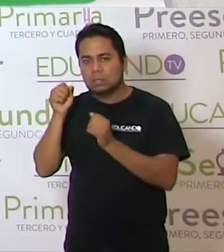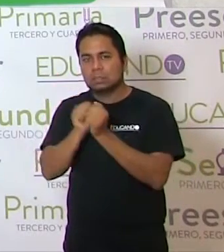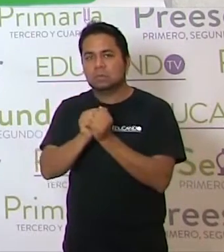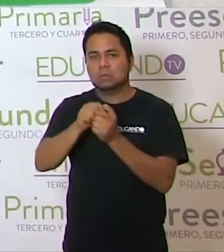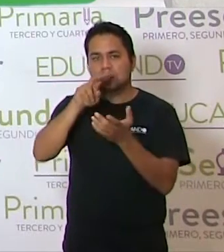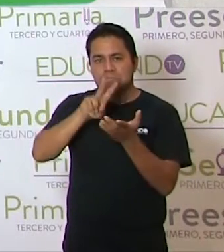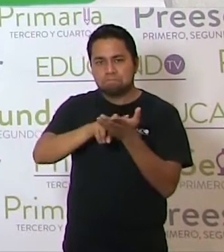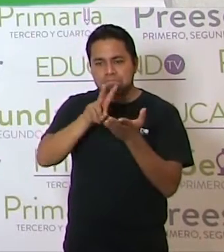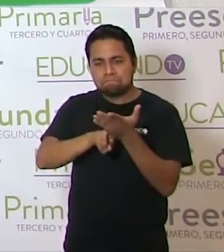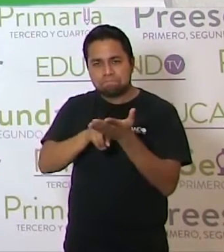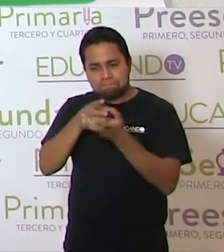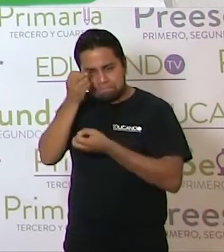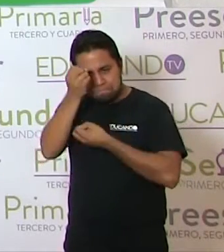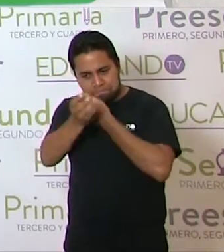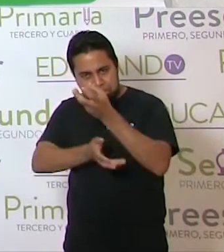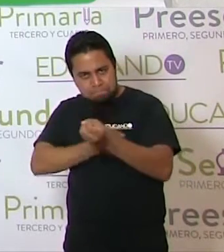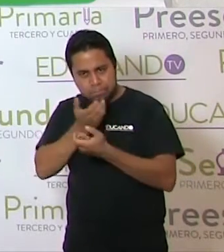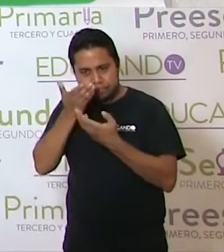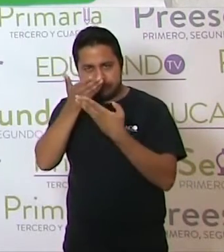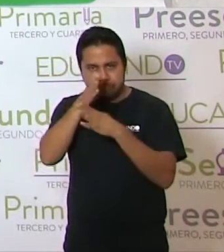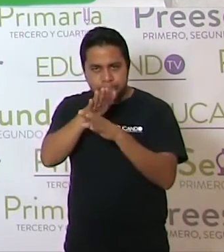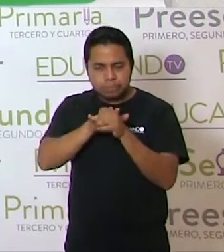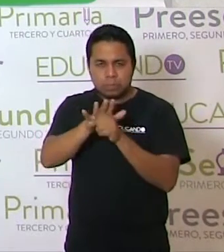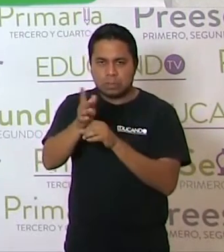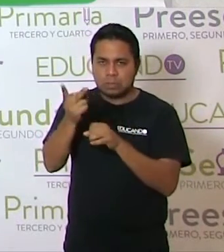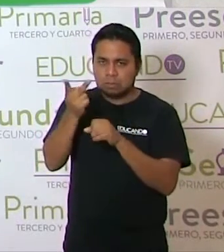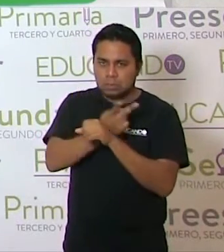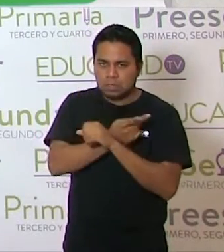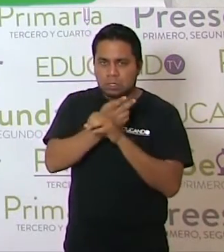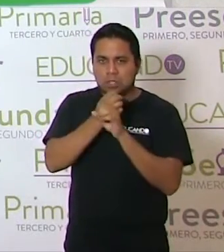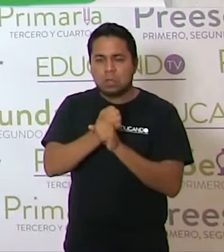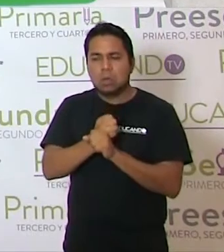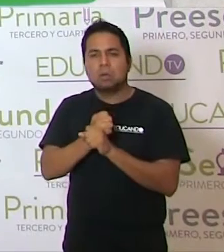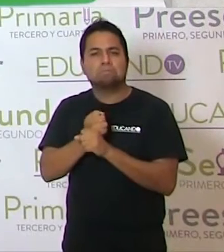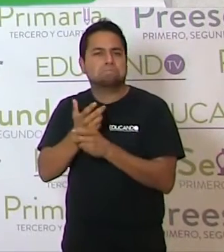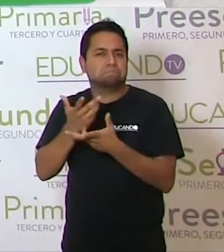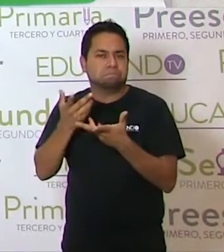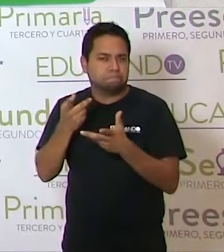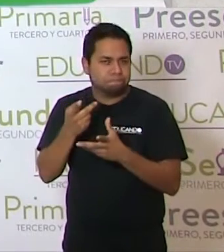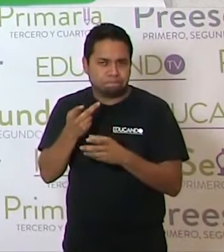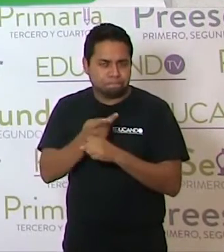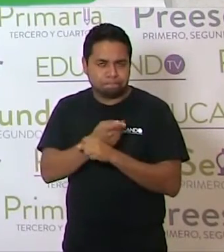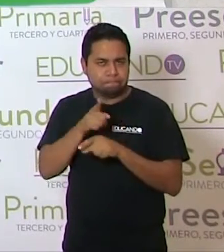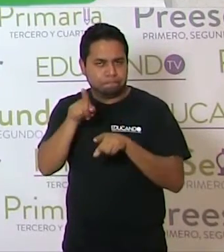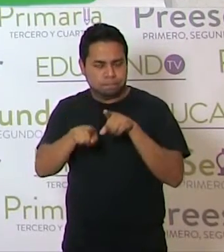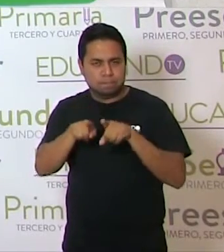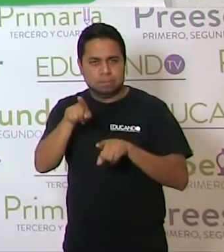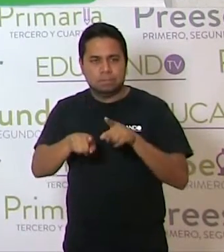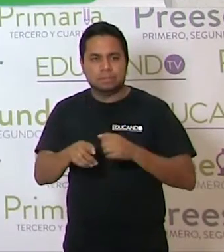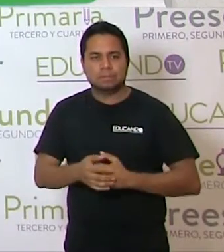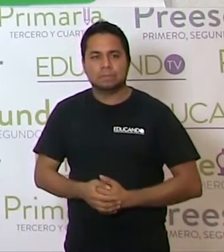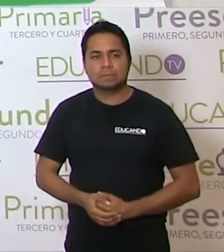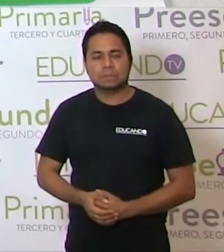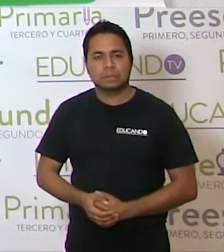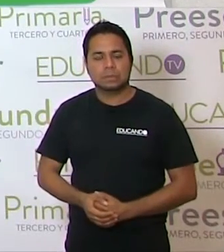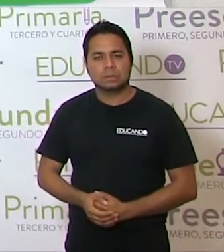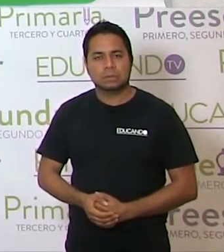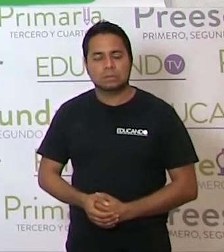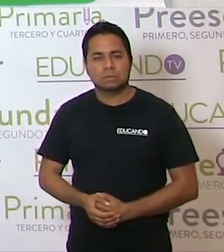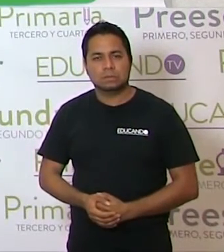acerca de lo acontecido o acerca de lo que está pasando ahora